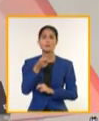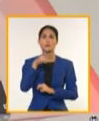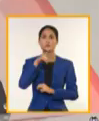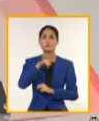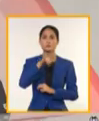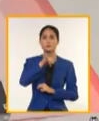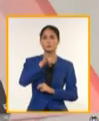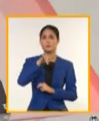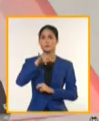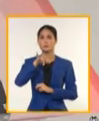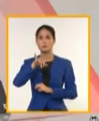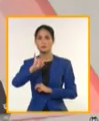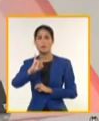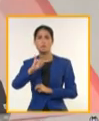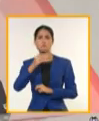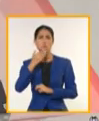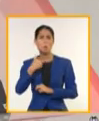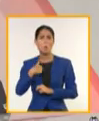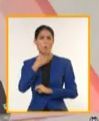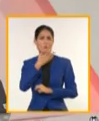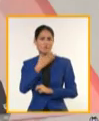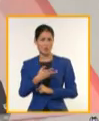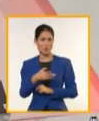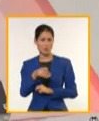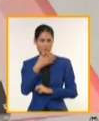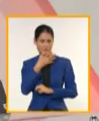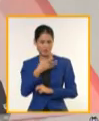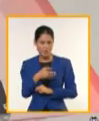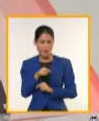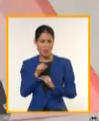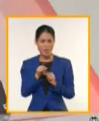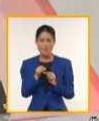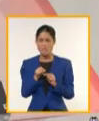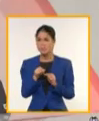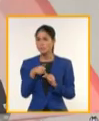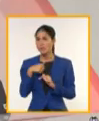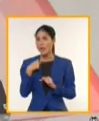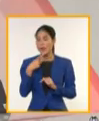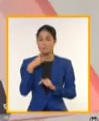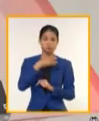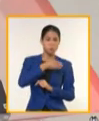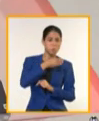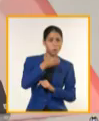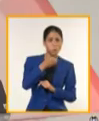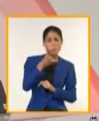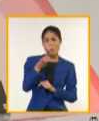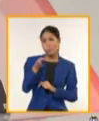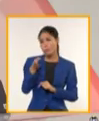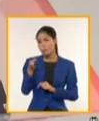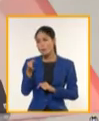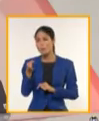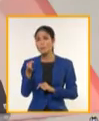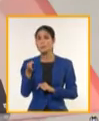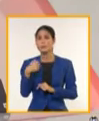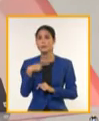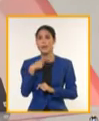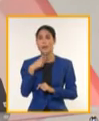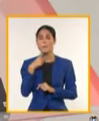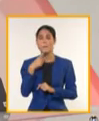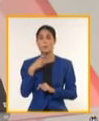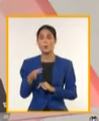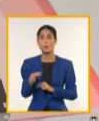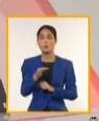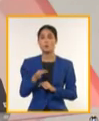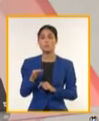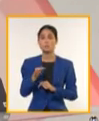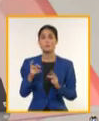1996, cuando el comandante en jefe pues recorrió el Pedraplén entre Caibarien y